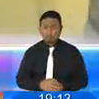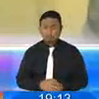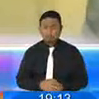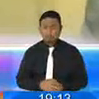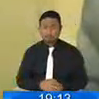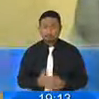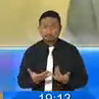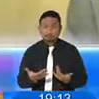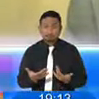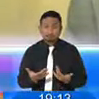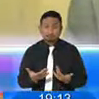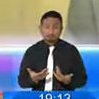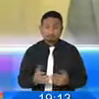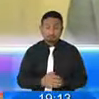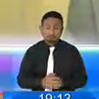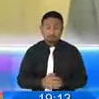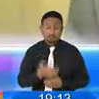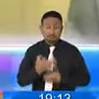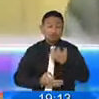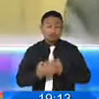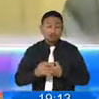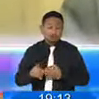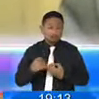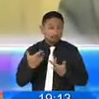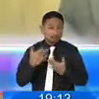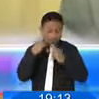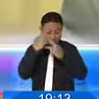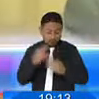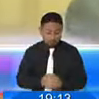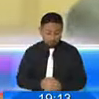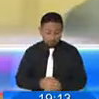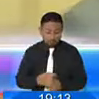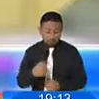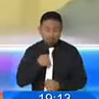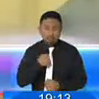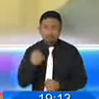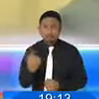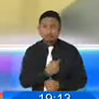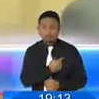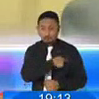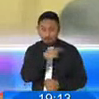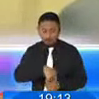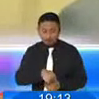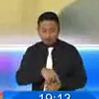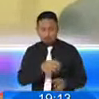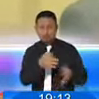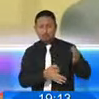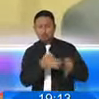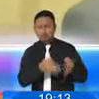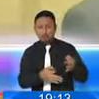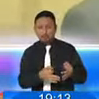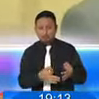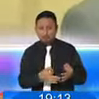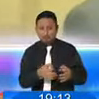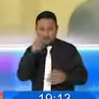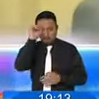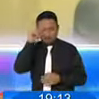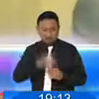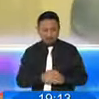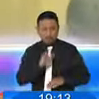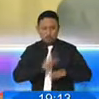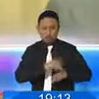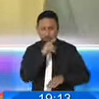defina la justicia nosotros creo que ninguno de acá sobre el tema de la